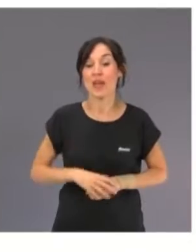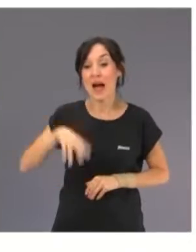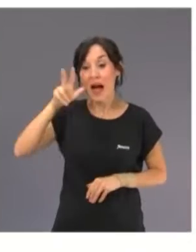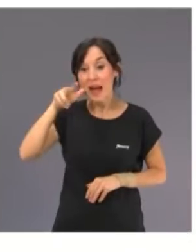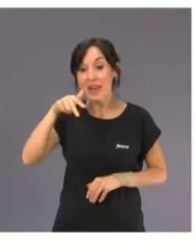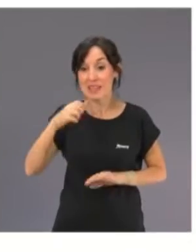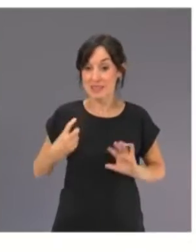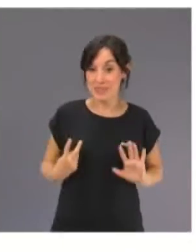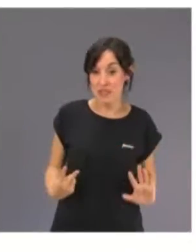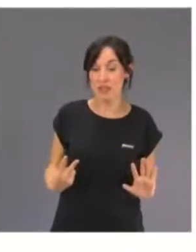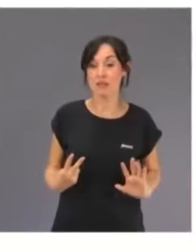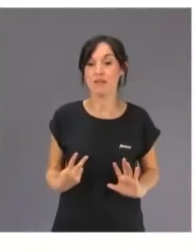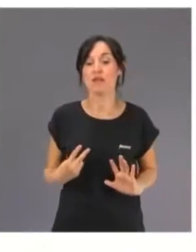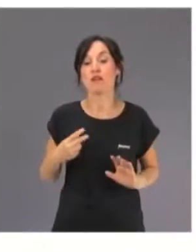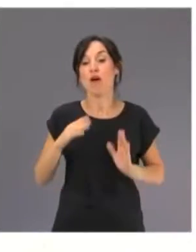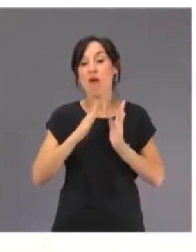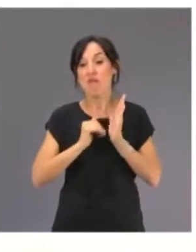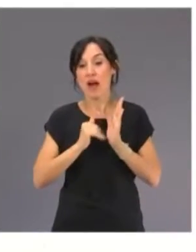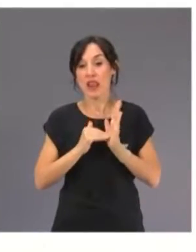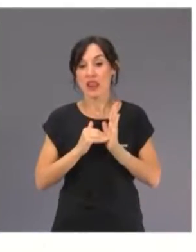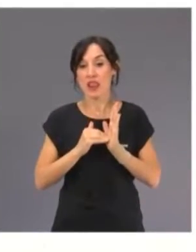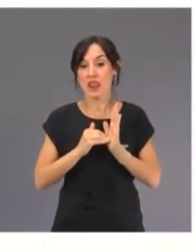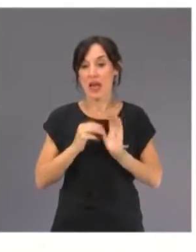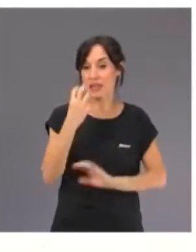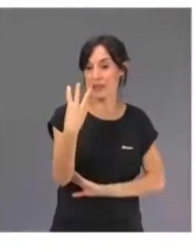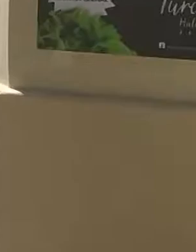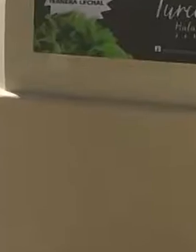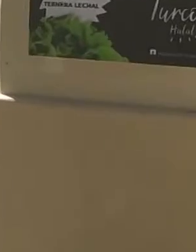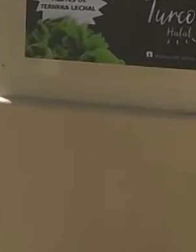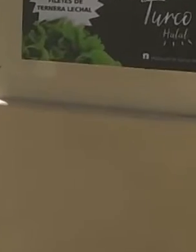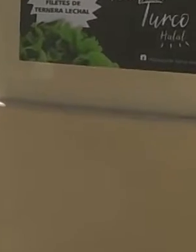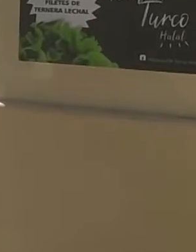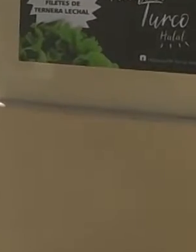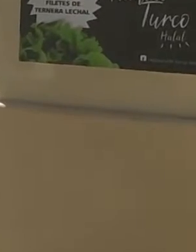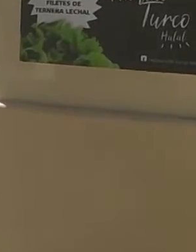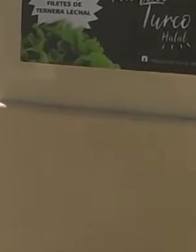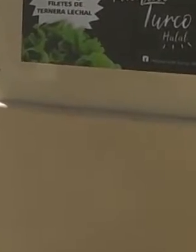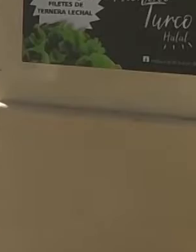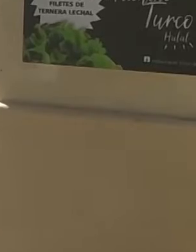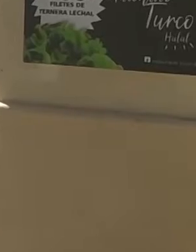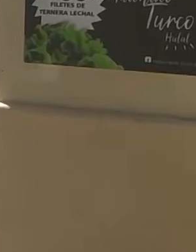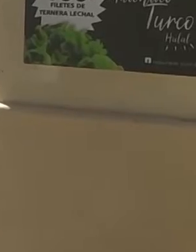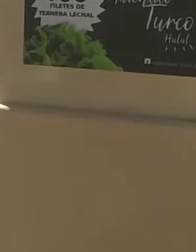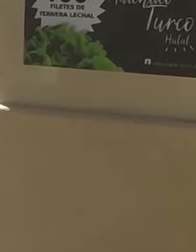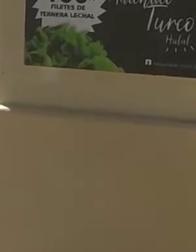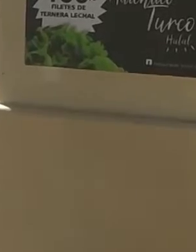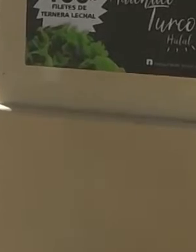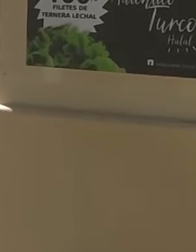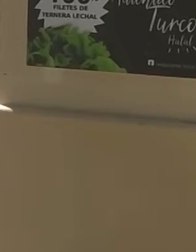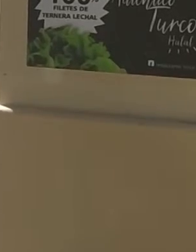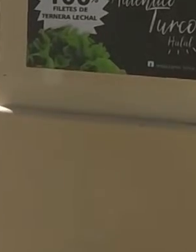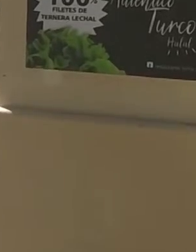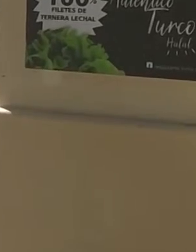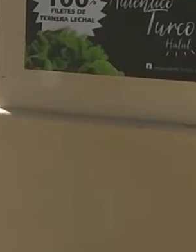la provincia de Alicante, 7. Y en la provincia de Valencia, 13. La Conselleria de Sanitat ha demanat al Ministeri que